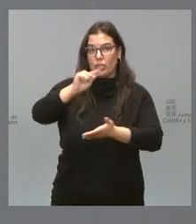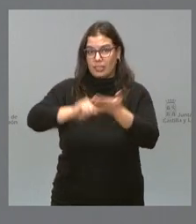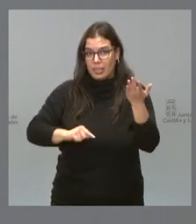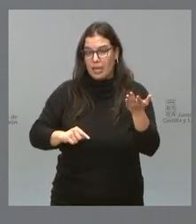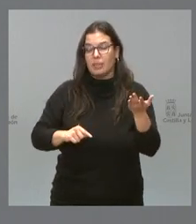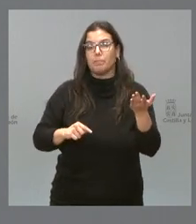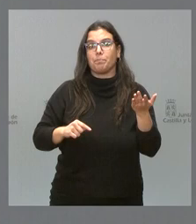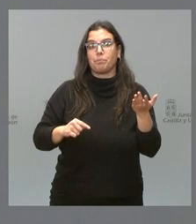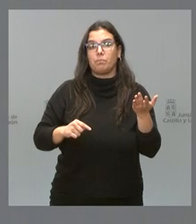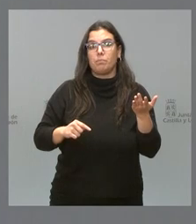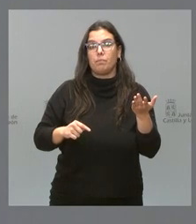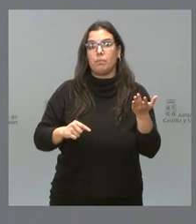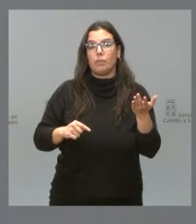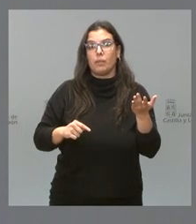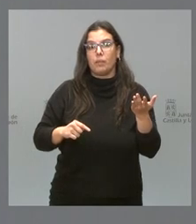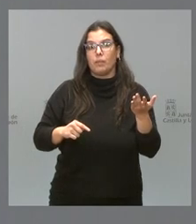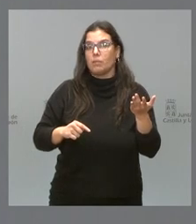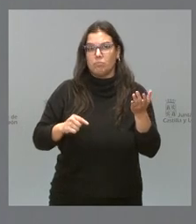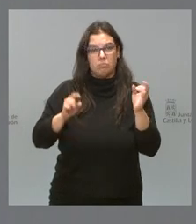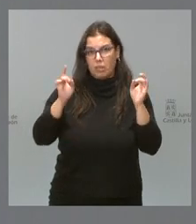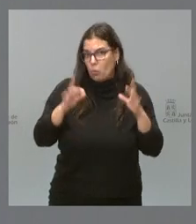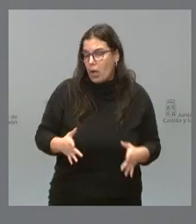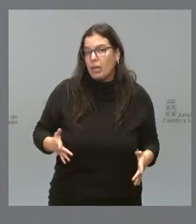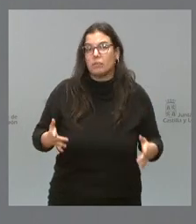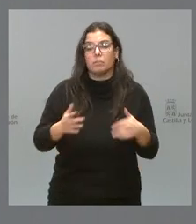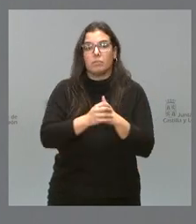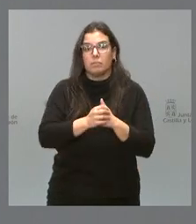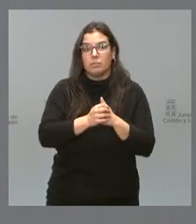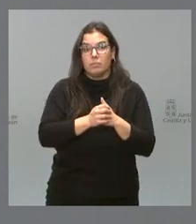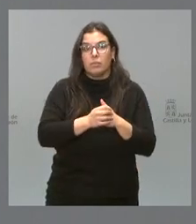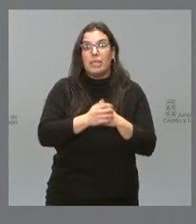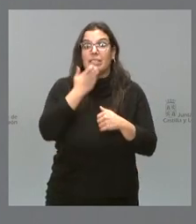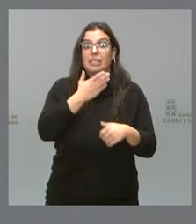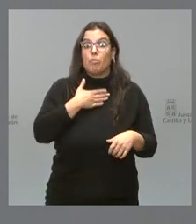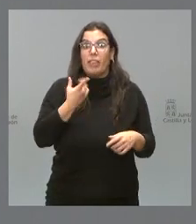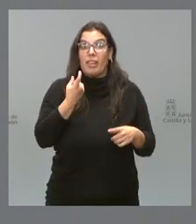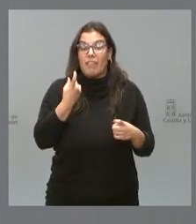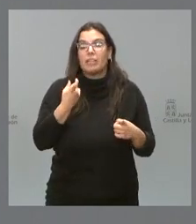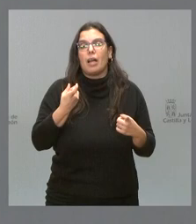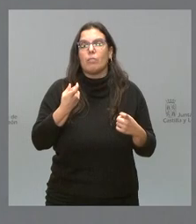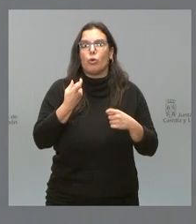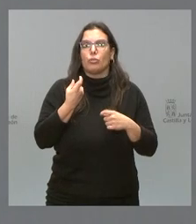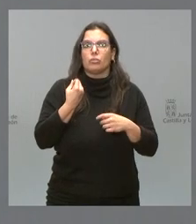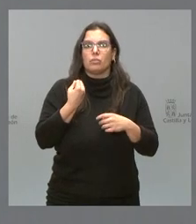ayudas de empresas para ayudar a trabajadores pues se van a seguir manteniendo incluso reforzando cuando sea necesario